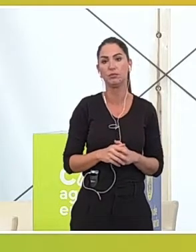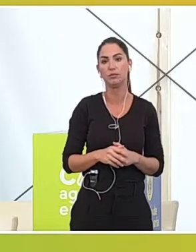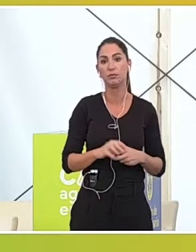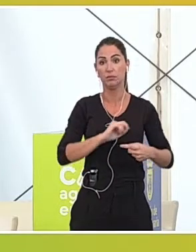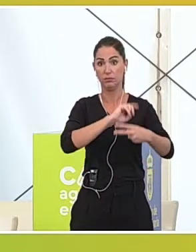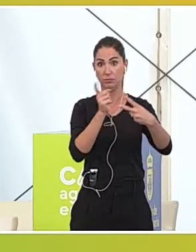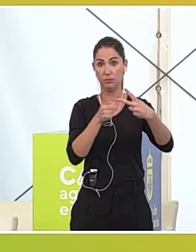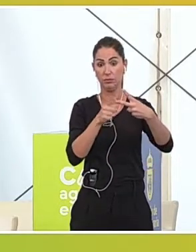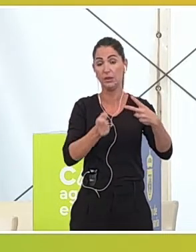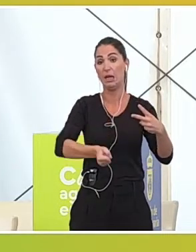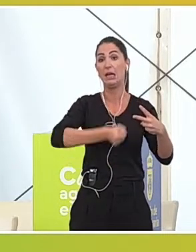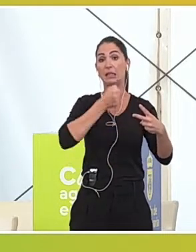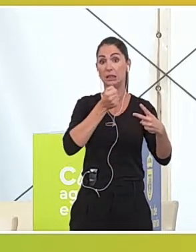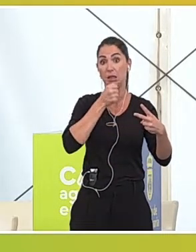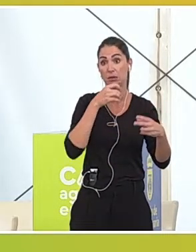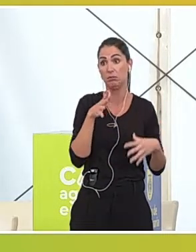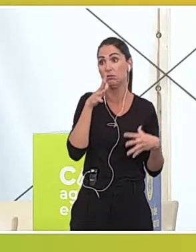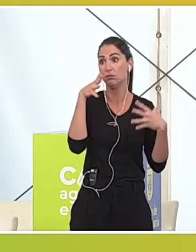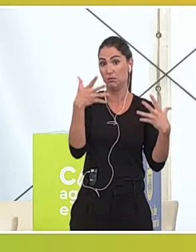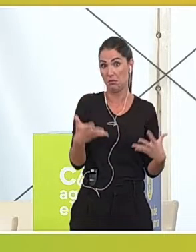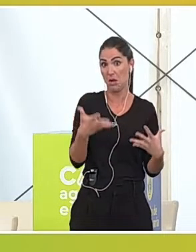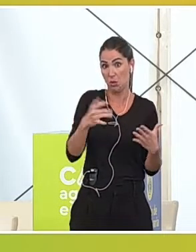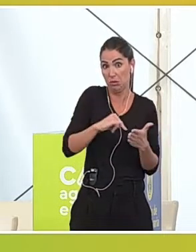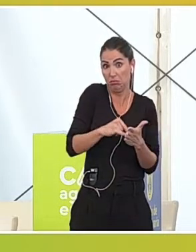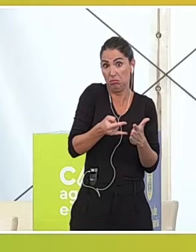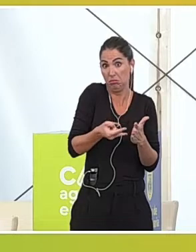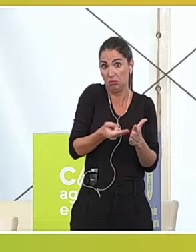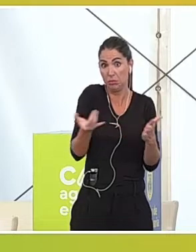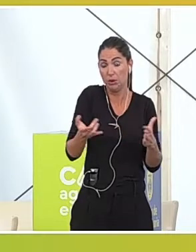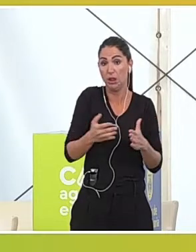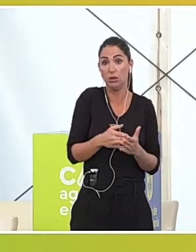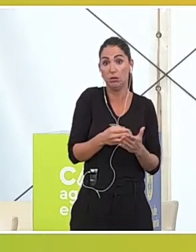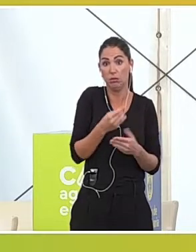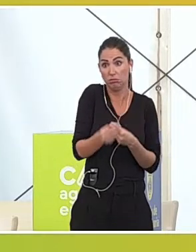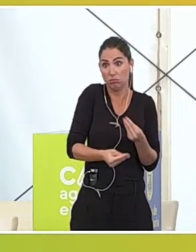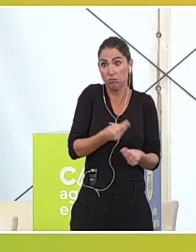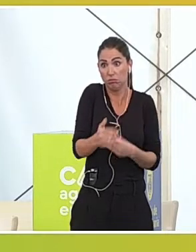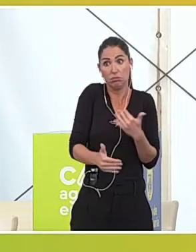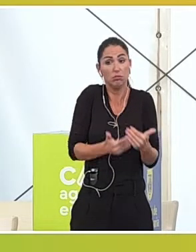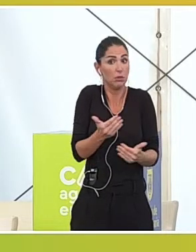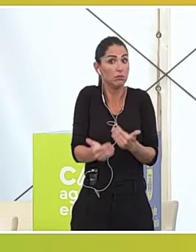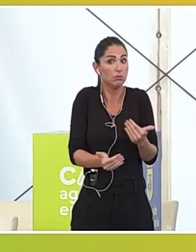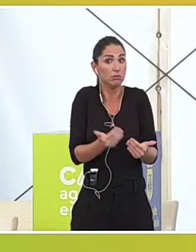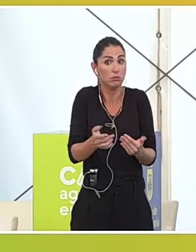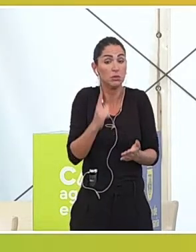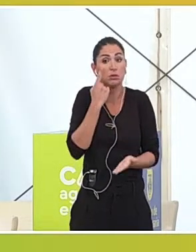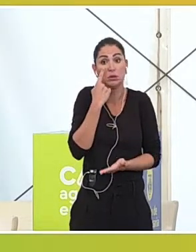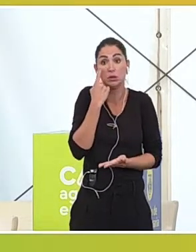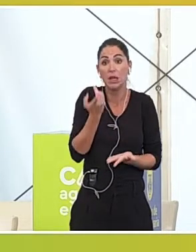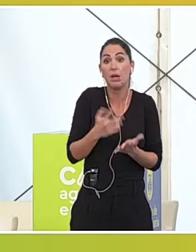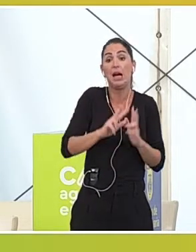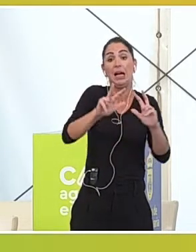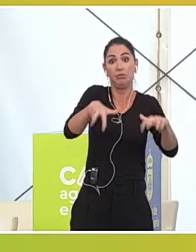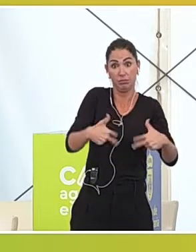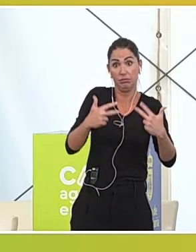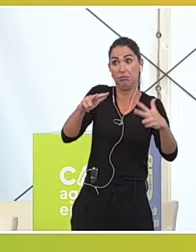La segunda, Ginamar, pues es la que estamos en proyecto y ejecutando. Estamos, bueno, con el trámite de las